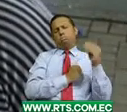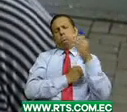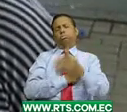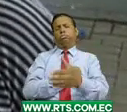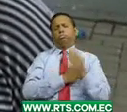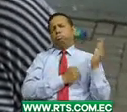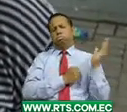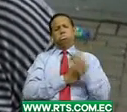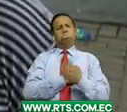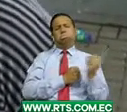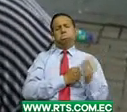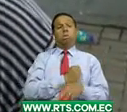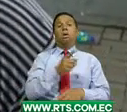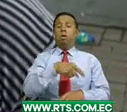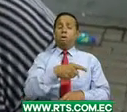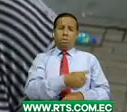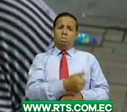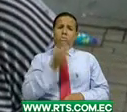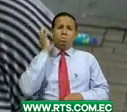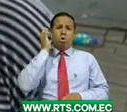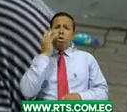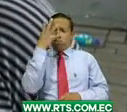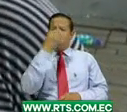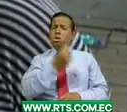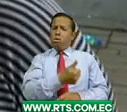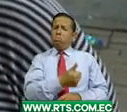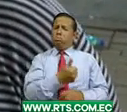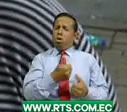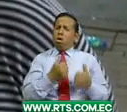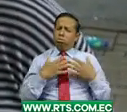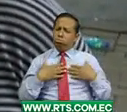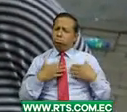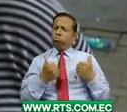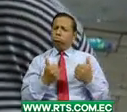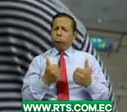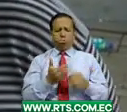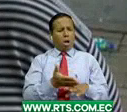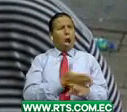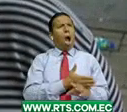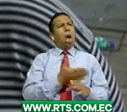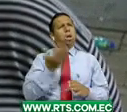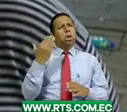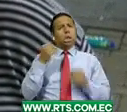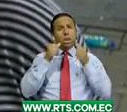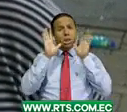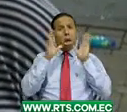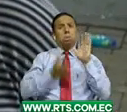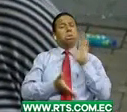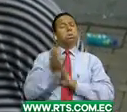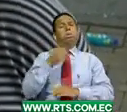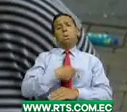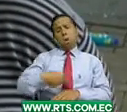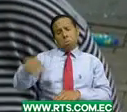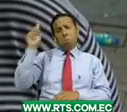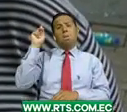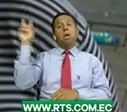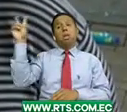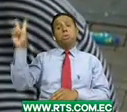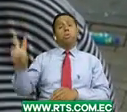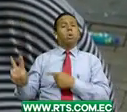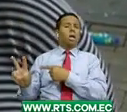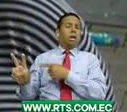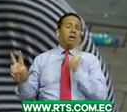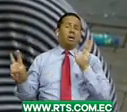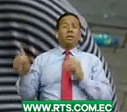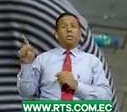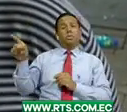humilde, sencilla. La mamá de ella, sí, trabajadora, la mamá de ella se fue ahora el 17 de diciembre, se fue a Venezuela porque